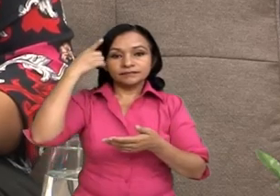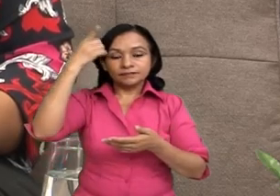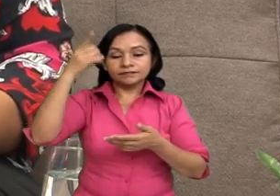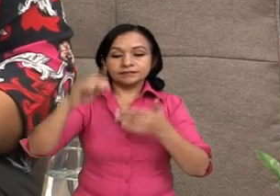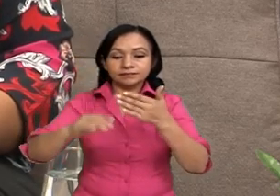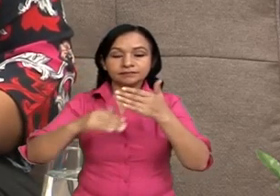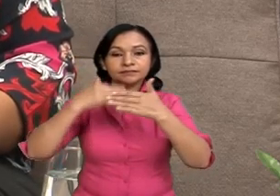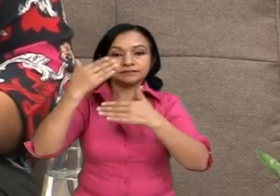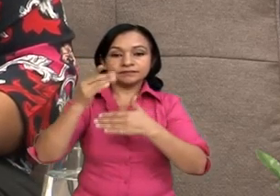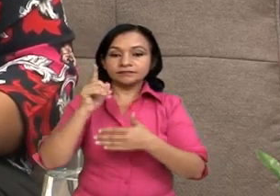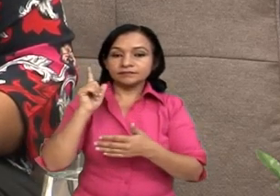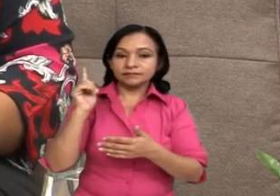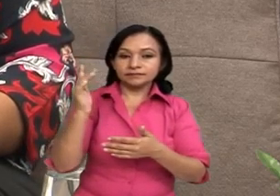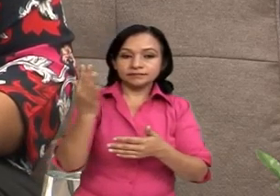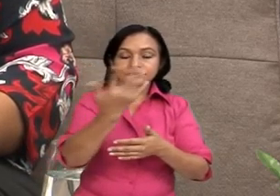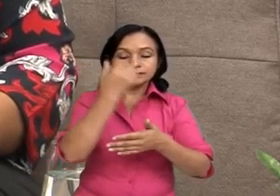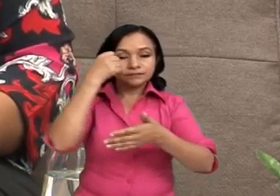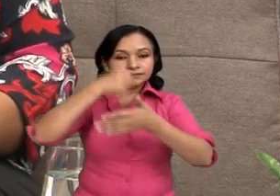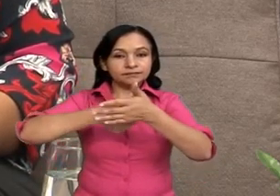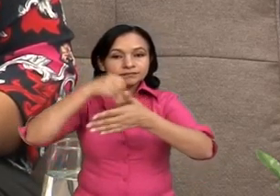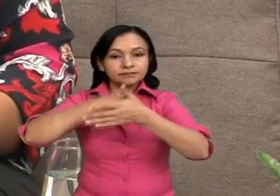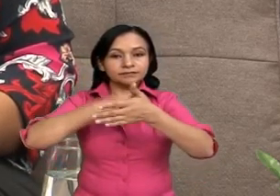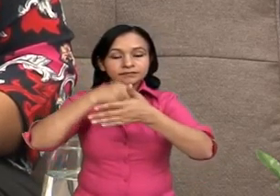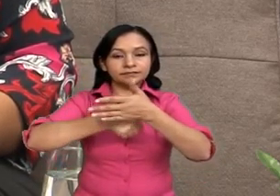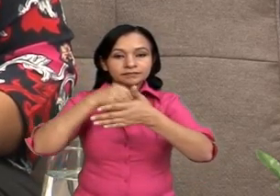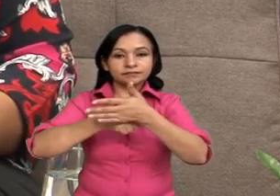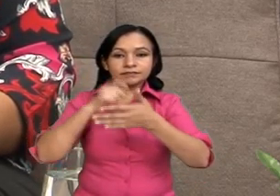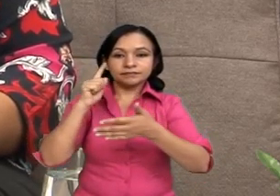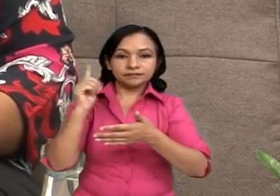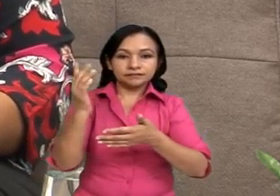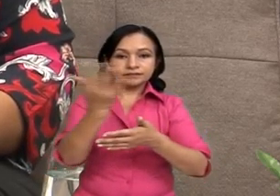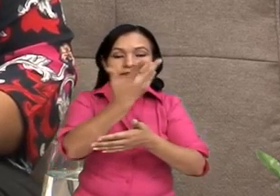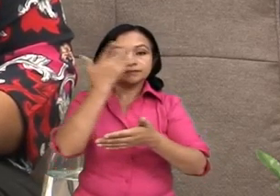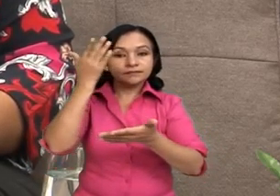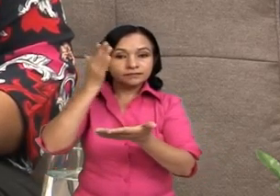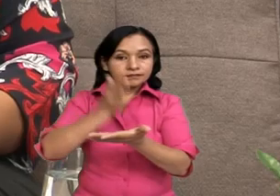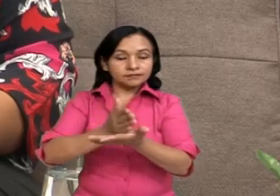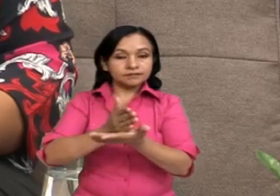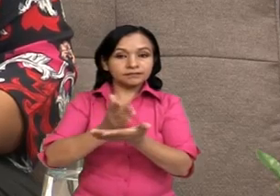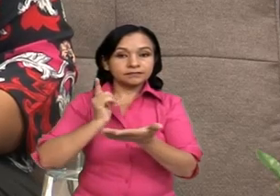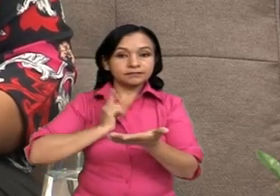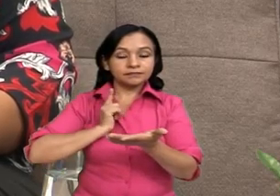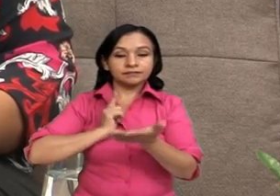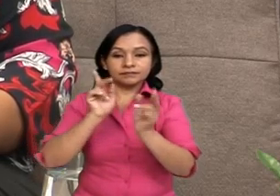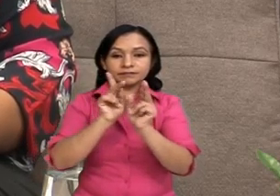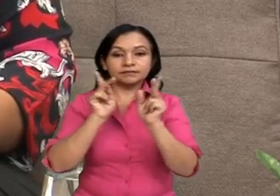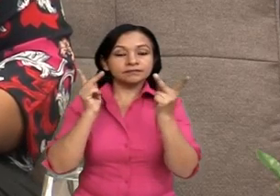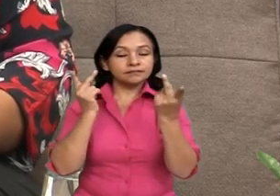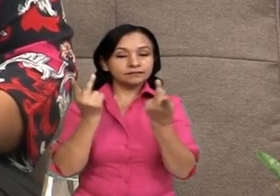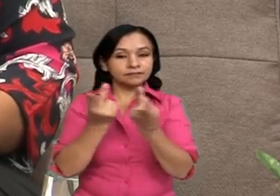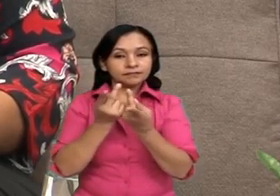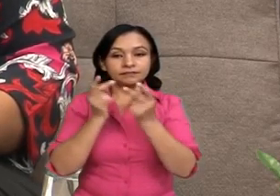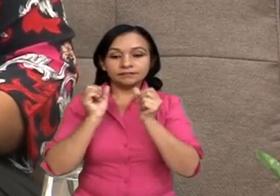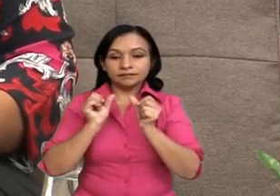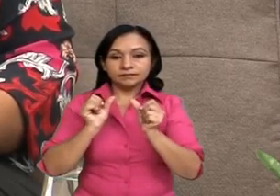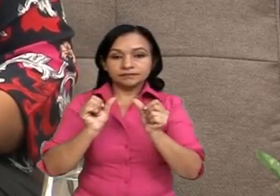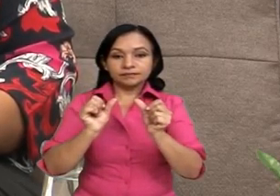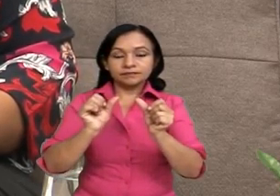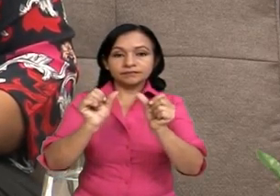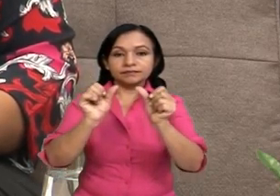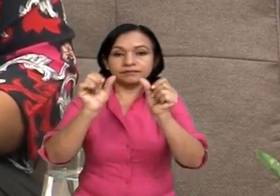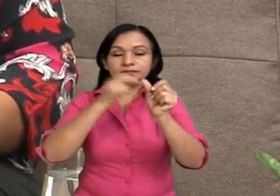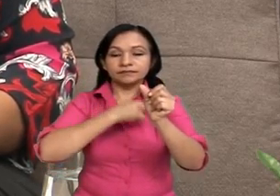Después, todo el empuje, toda la decisión que tiene este pueblo de avanzar y